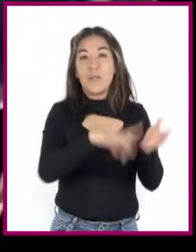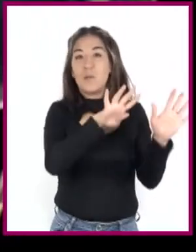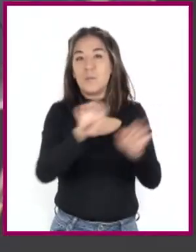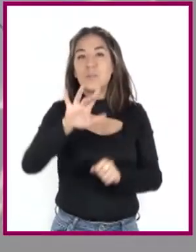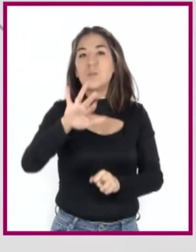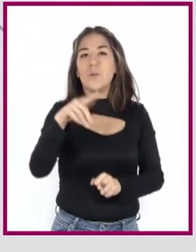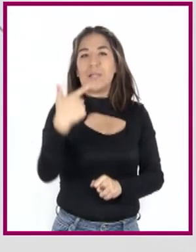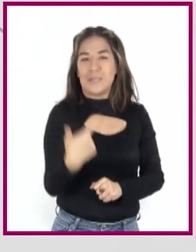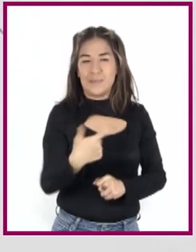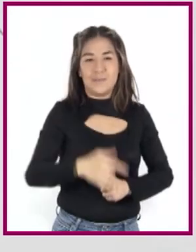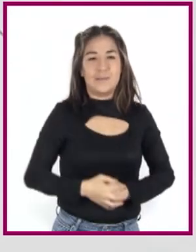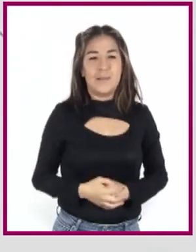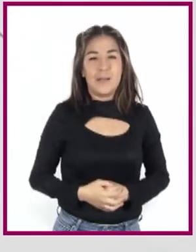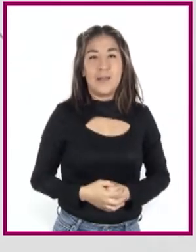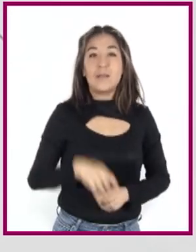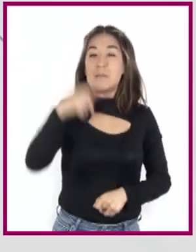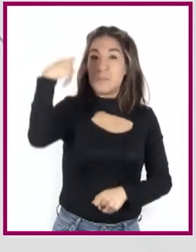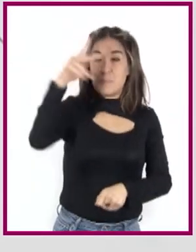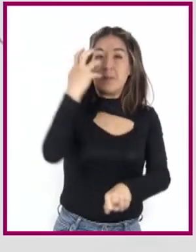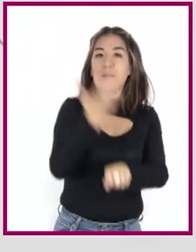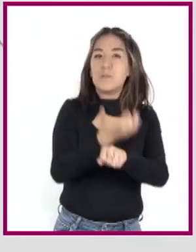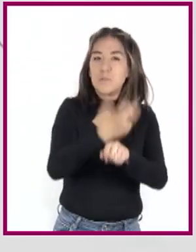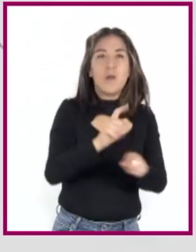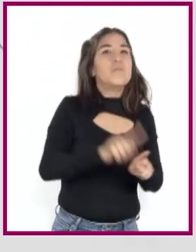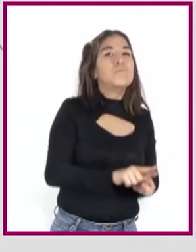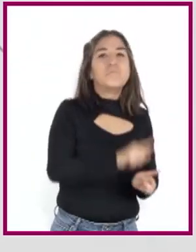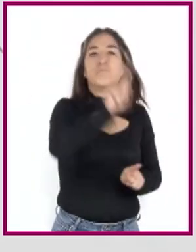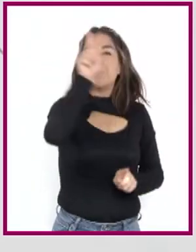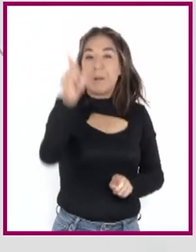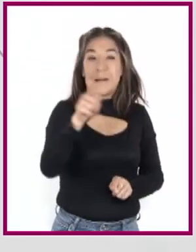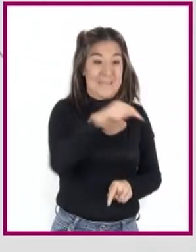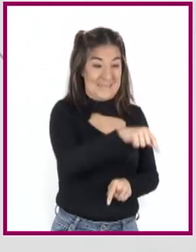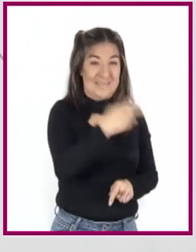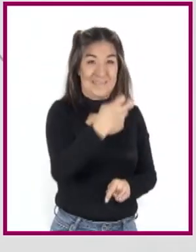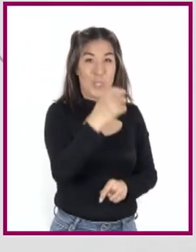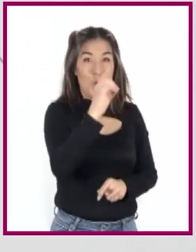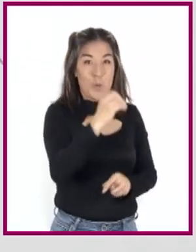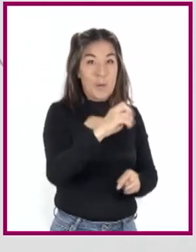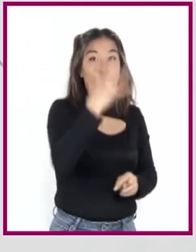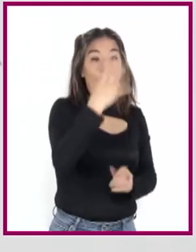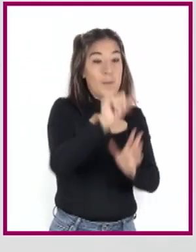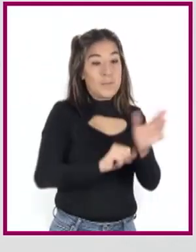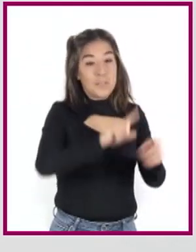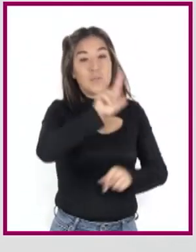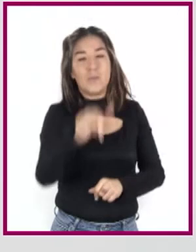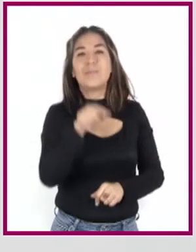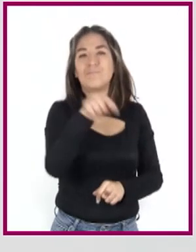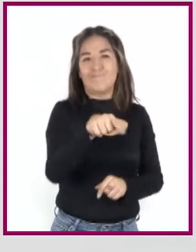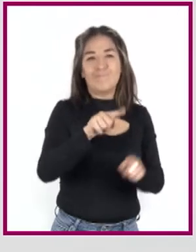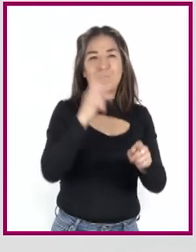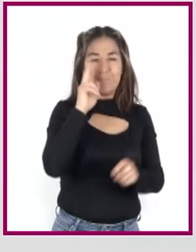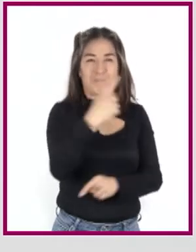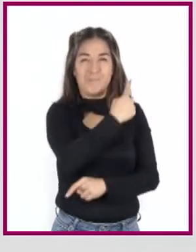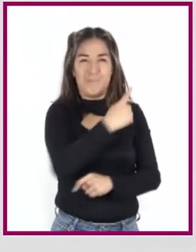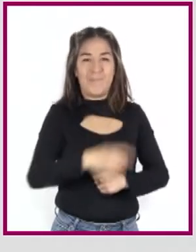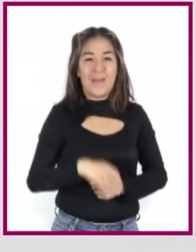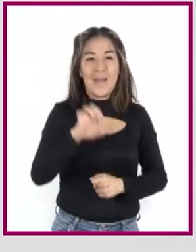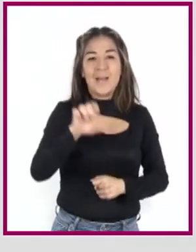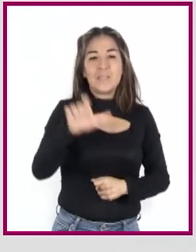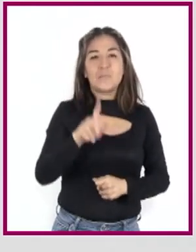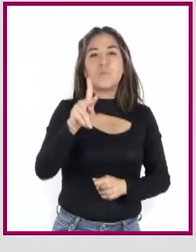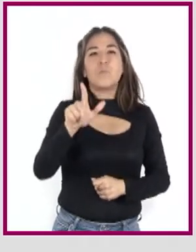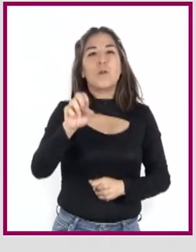1957. Estados Unidos envía 4 meses después a Explorer 1, comenzando así la